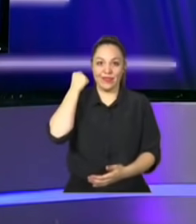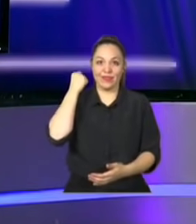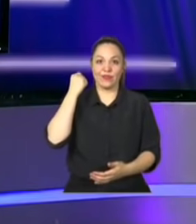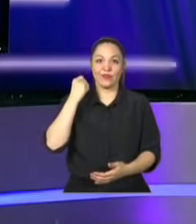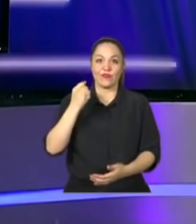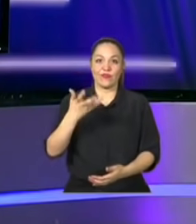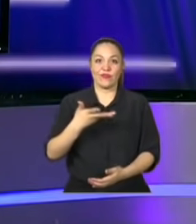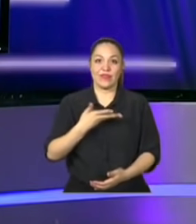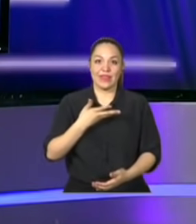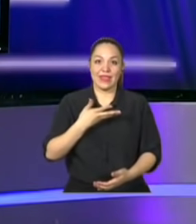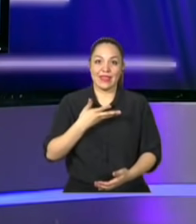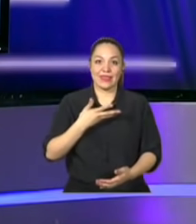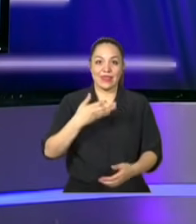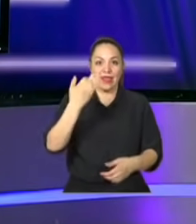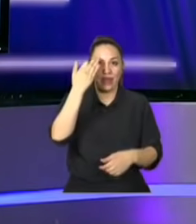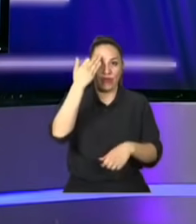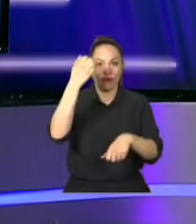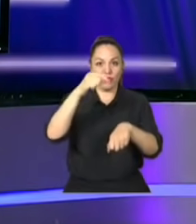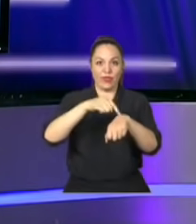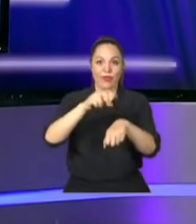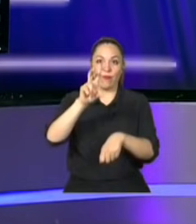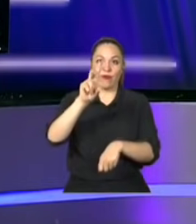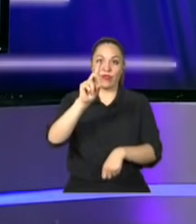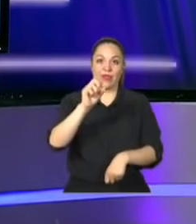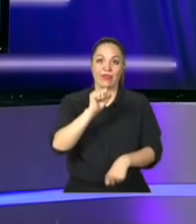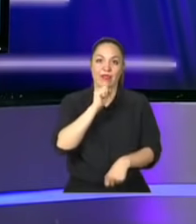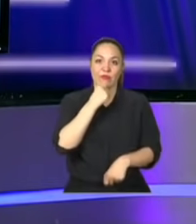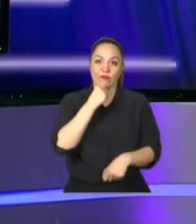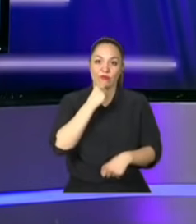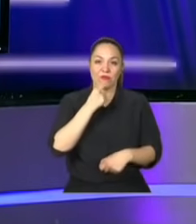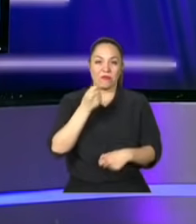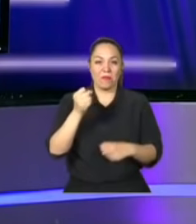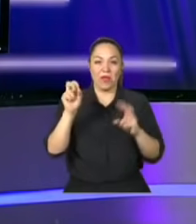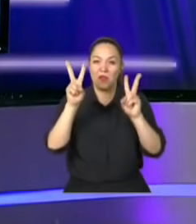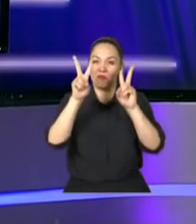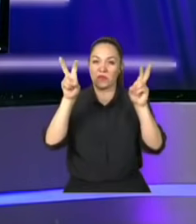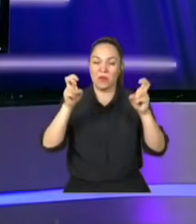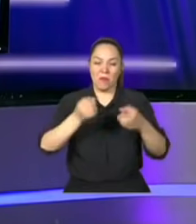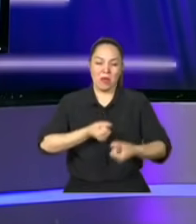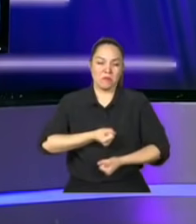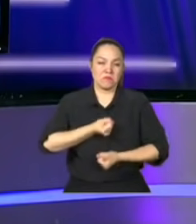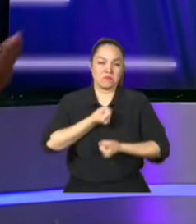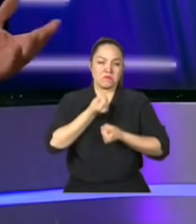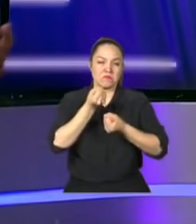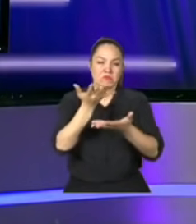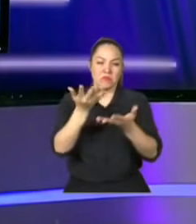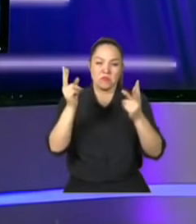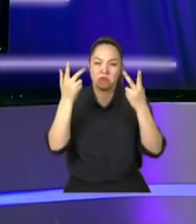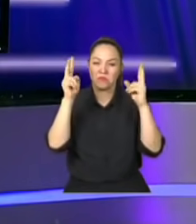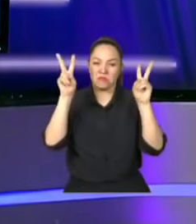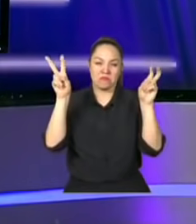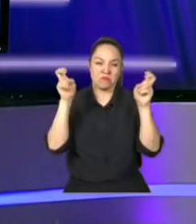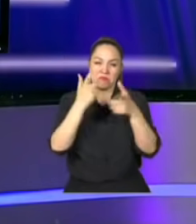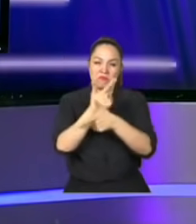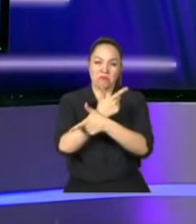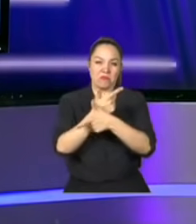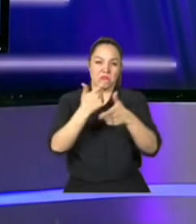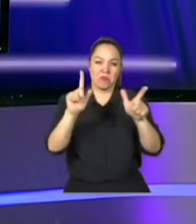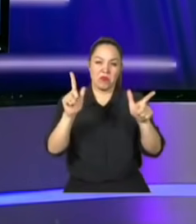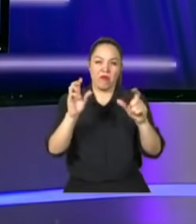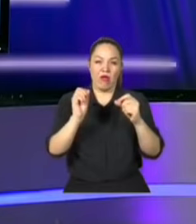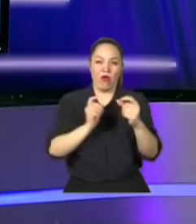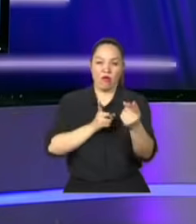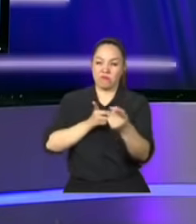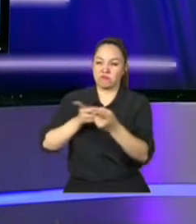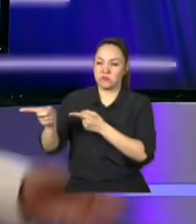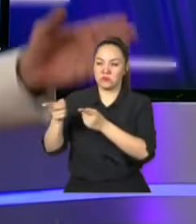tienen un tiempo libre de 30 segundos para exponer el tema que gusten o señalar a alguno de los candidatos que